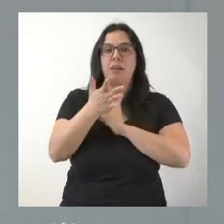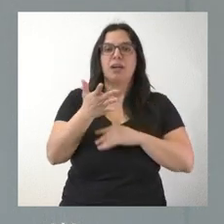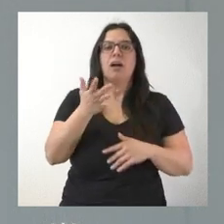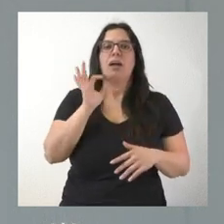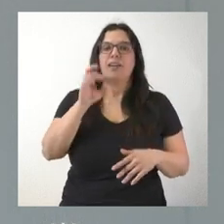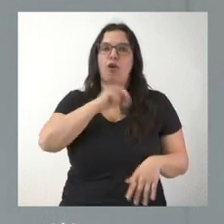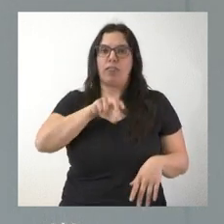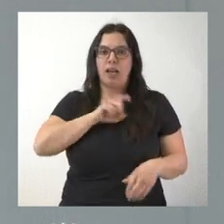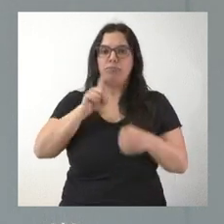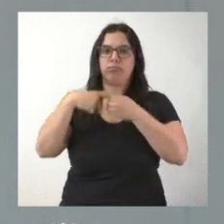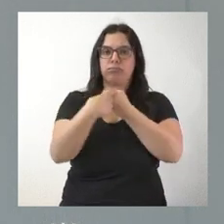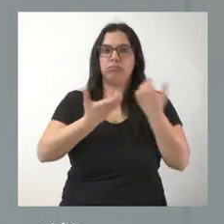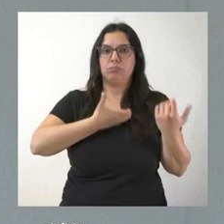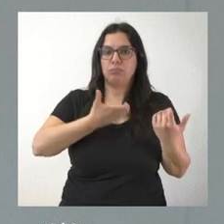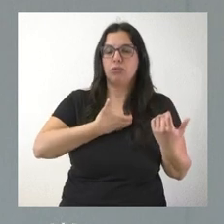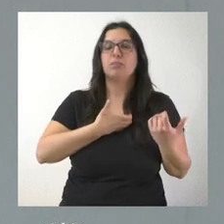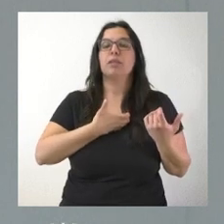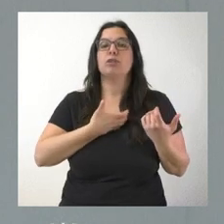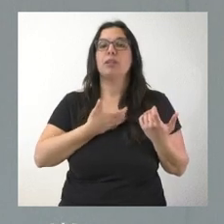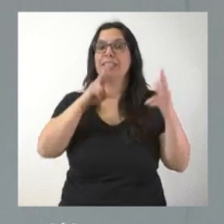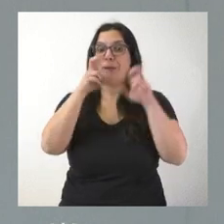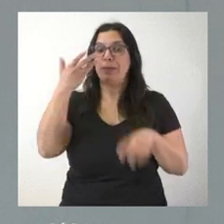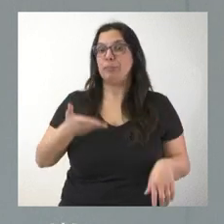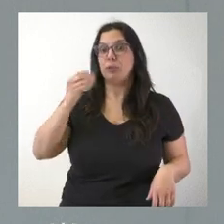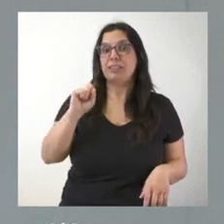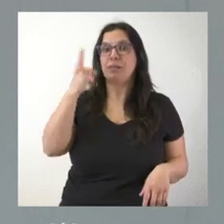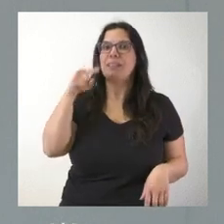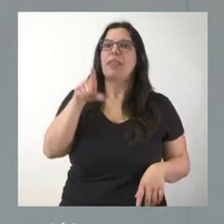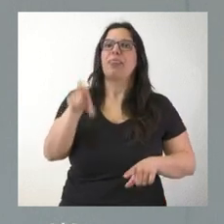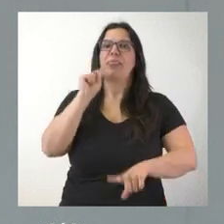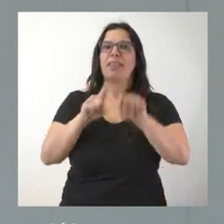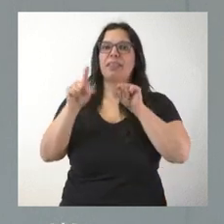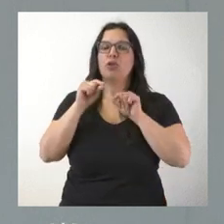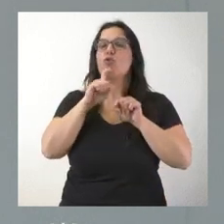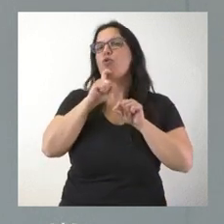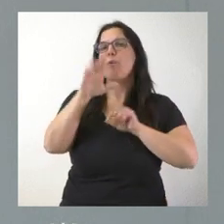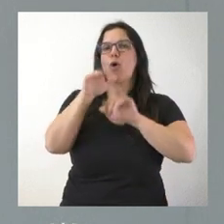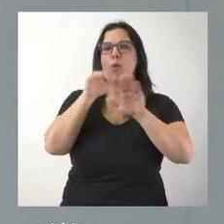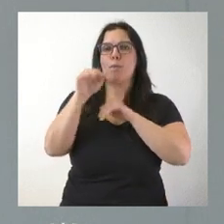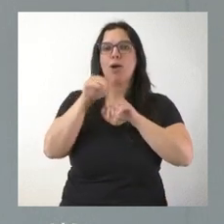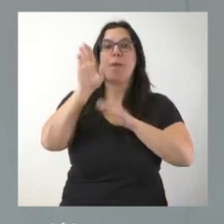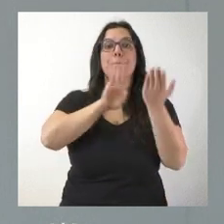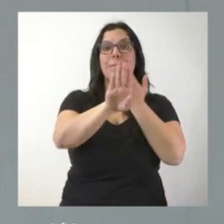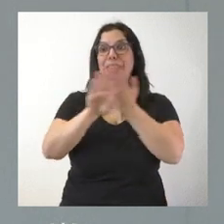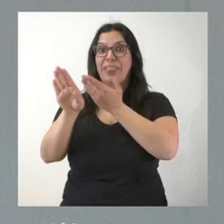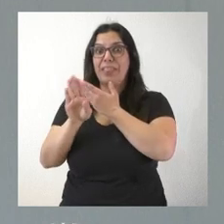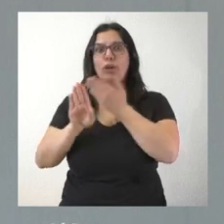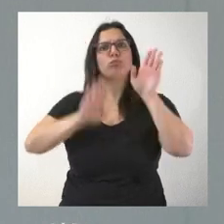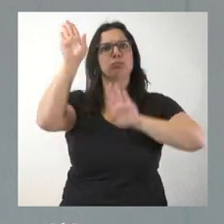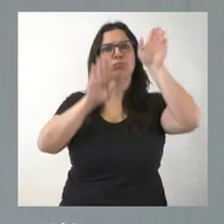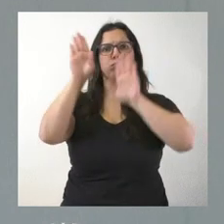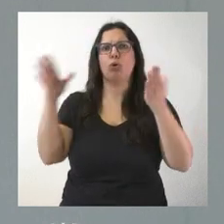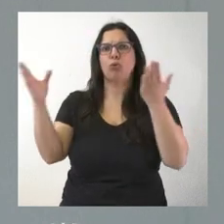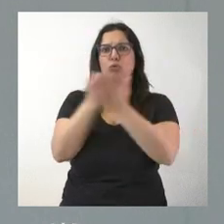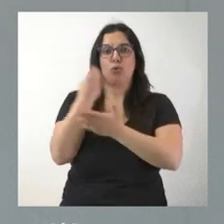existencia de los concejales para los asuntos fundamentales del pleno se toma decisión convocando a todos los vecinos del municipio de